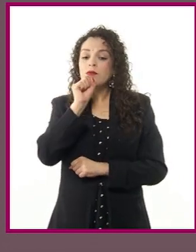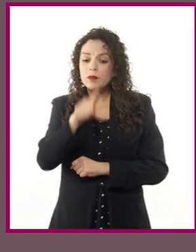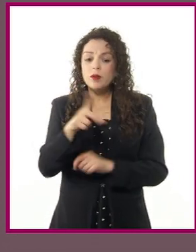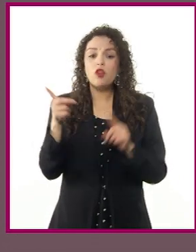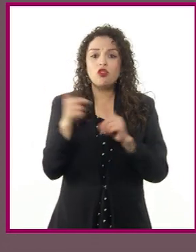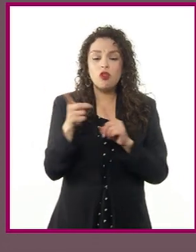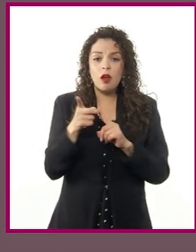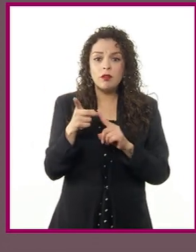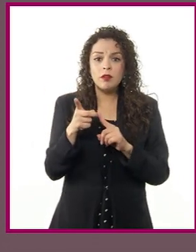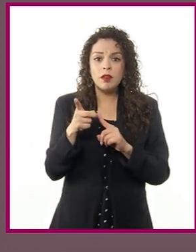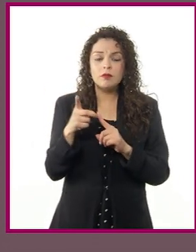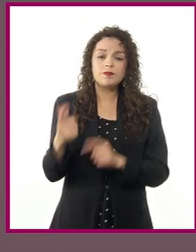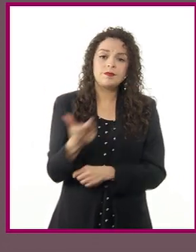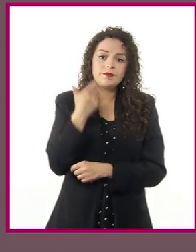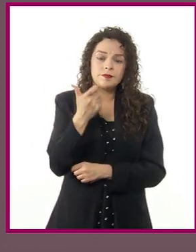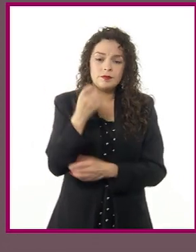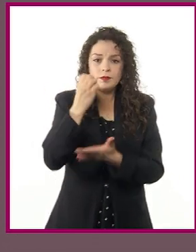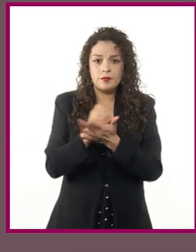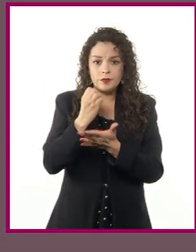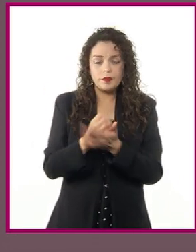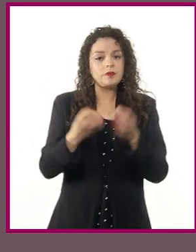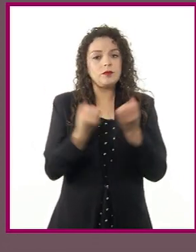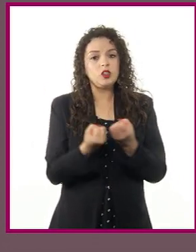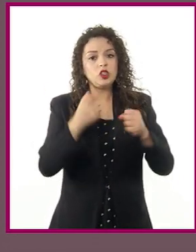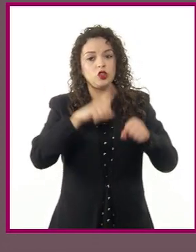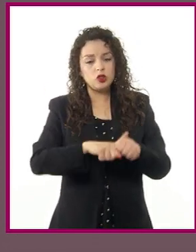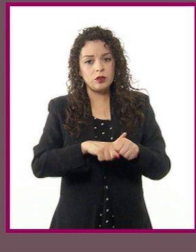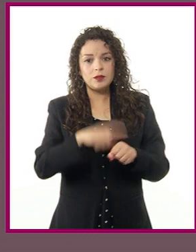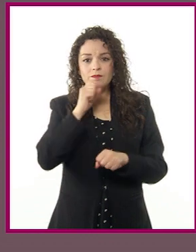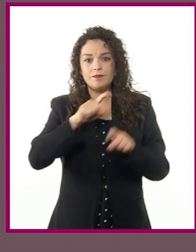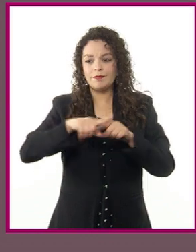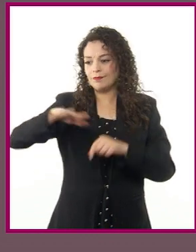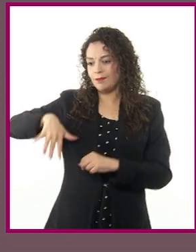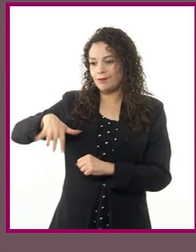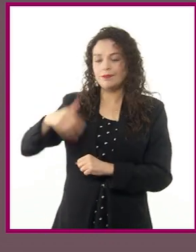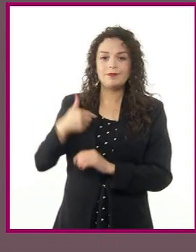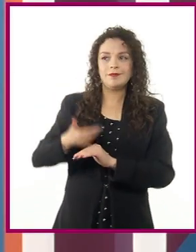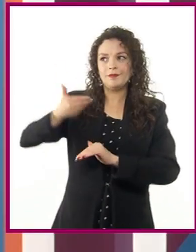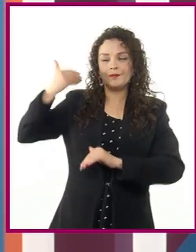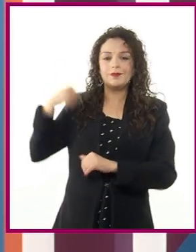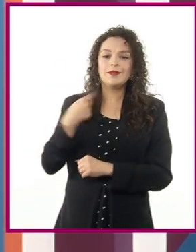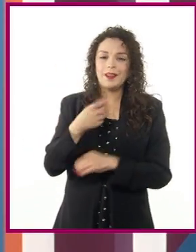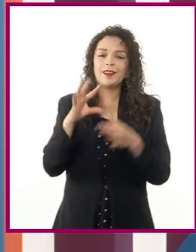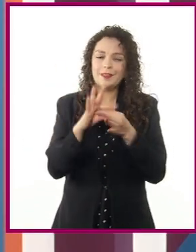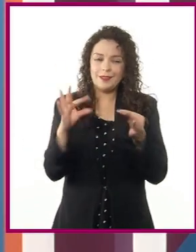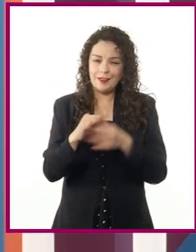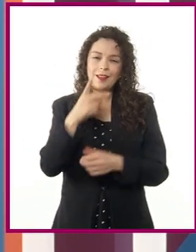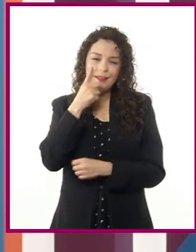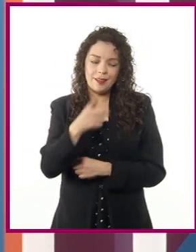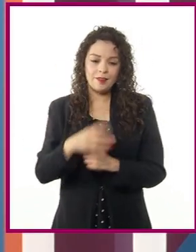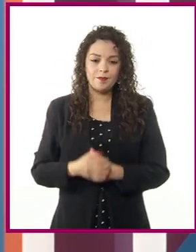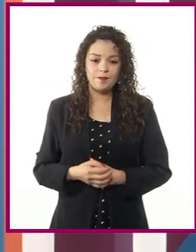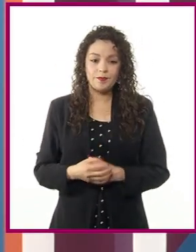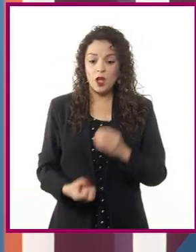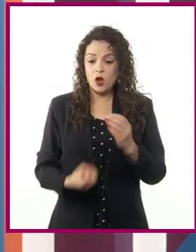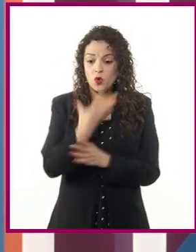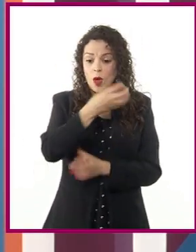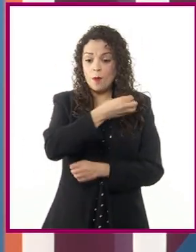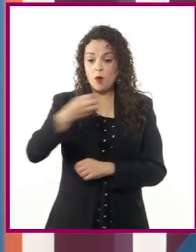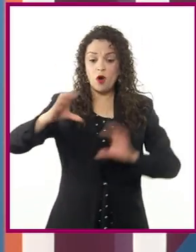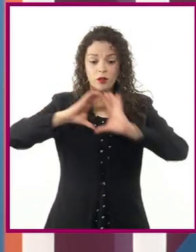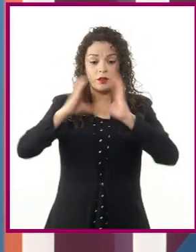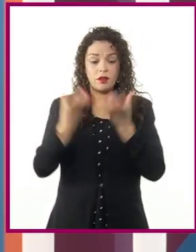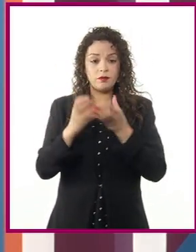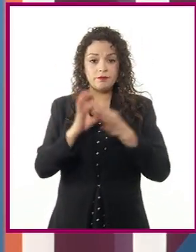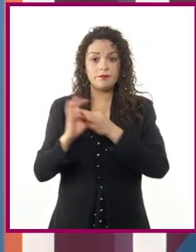reflejan en el ámbito económico y social, como se ha comentado en sesiones anteriores. Dentro del nuevo orden global existe